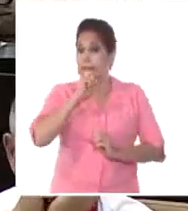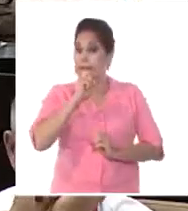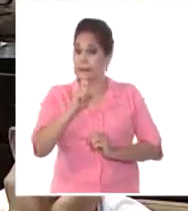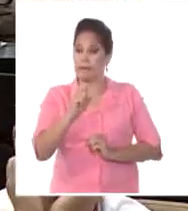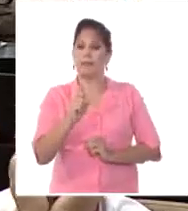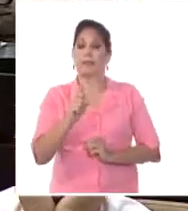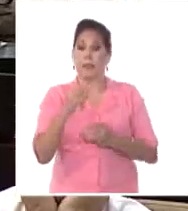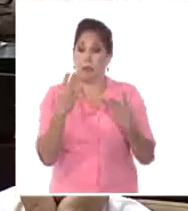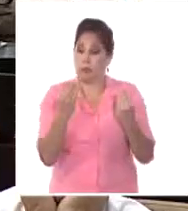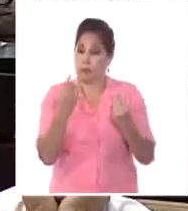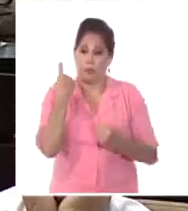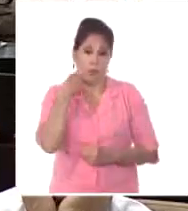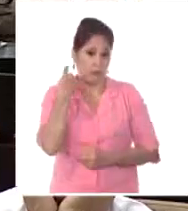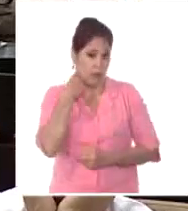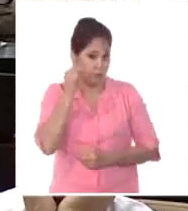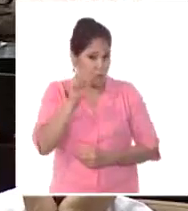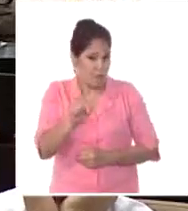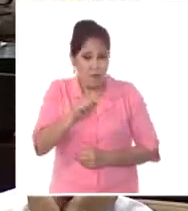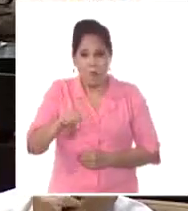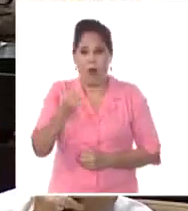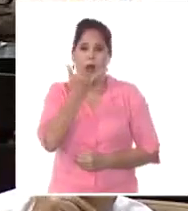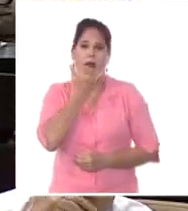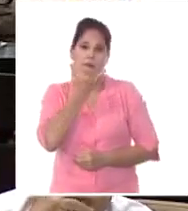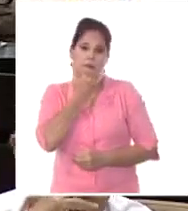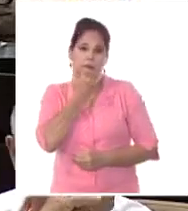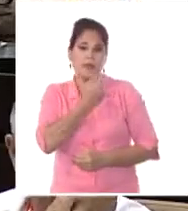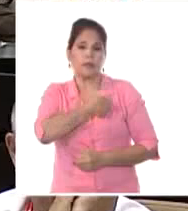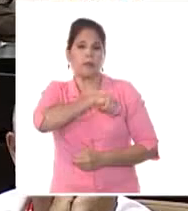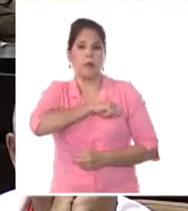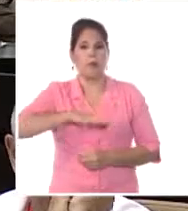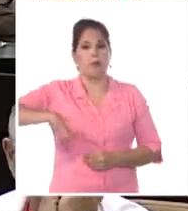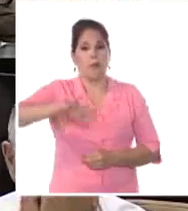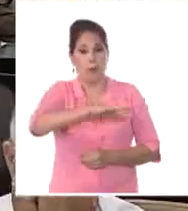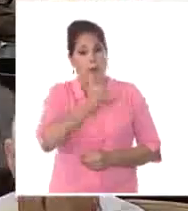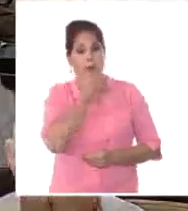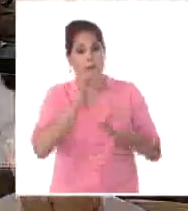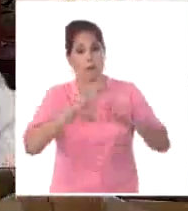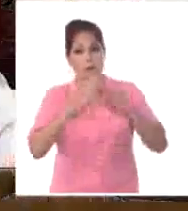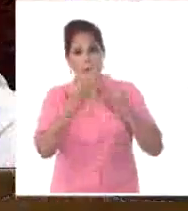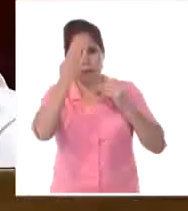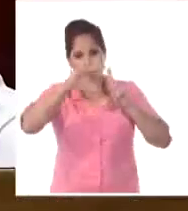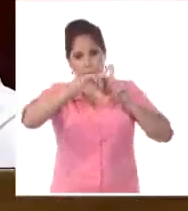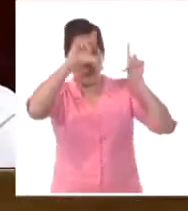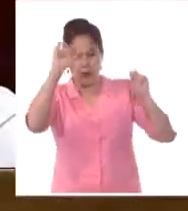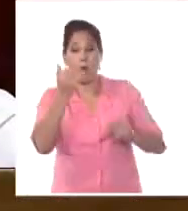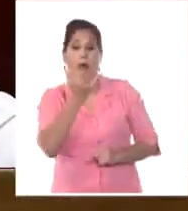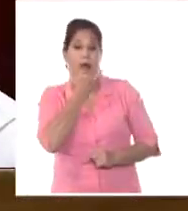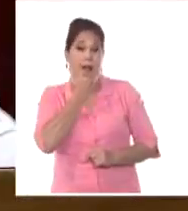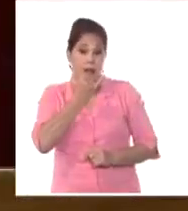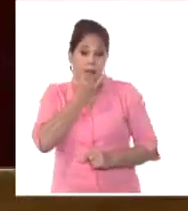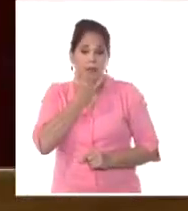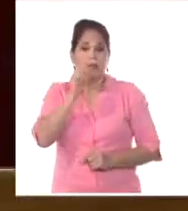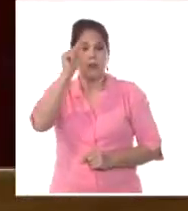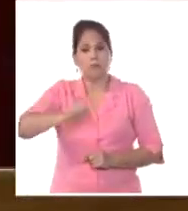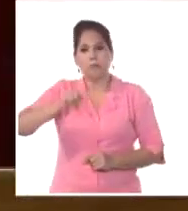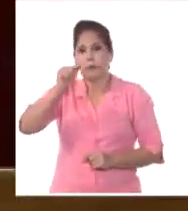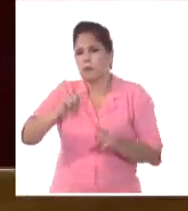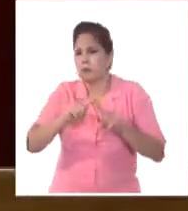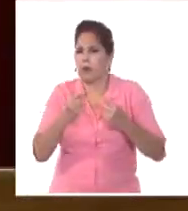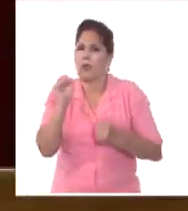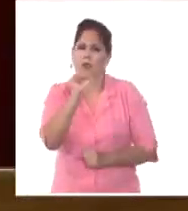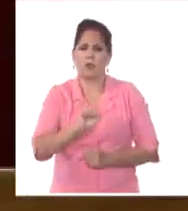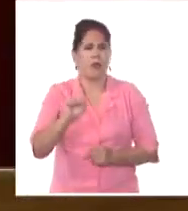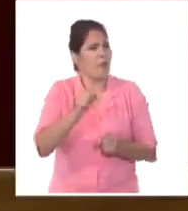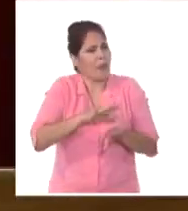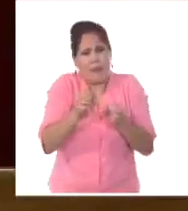de una vez. Todo eso daña de tal modo a la sociedad y a la familia cubana que no faltan los que dicen que